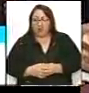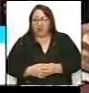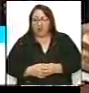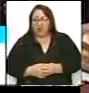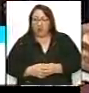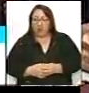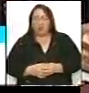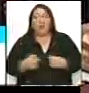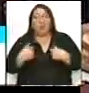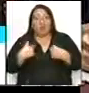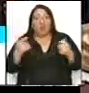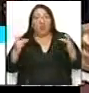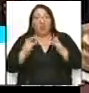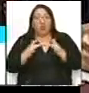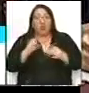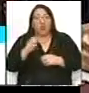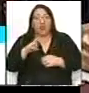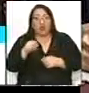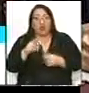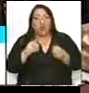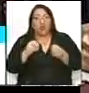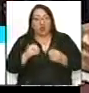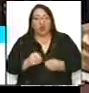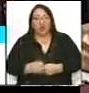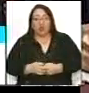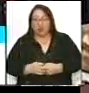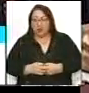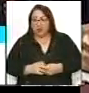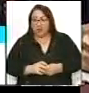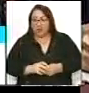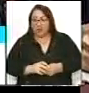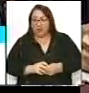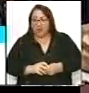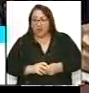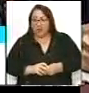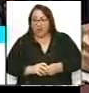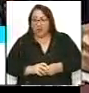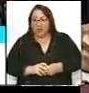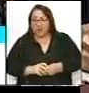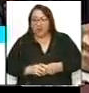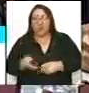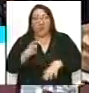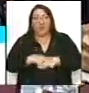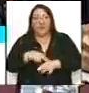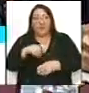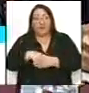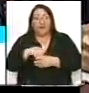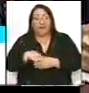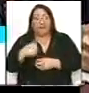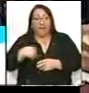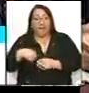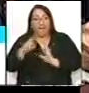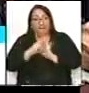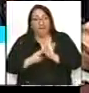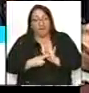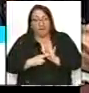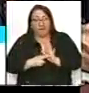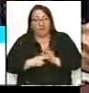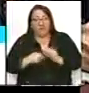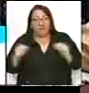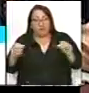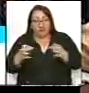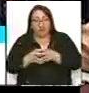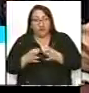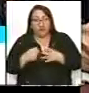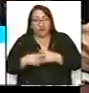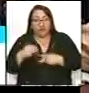orgánicas. Y lo digo esto porque, ¿qué es lo que ocurre? Normalmente en las elecciones municipales y regionales, las